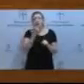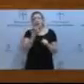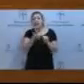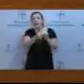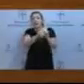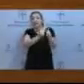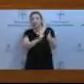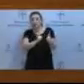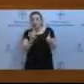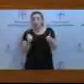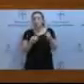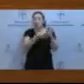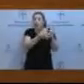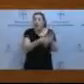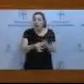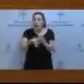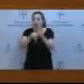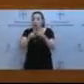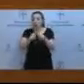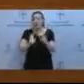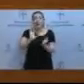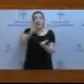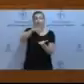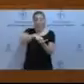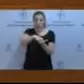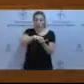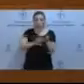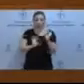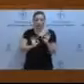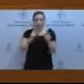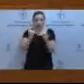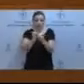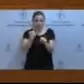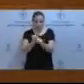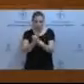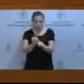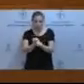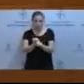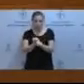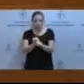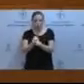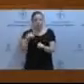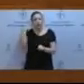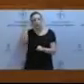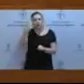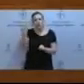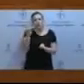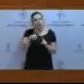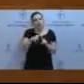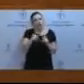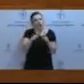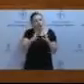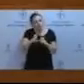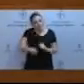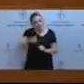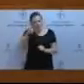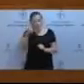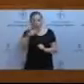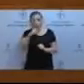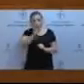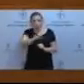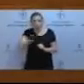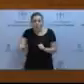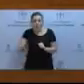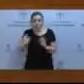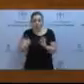todo lo que tiene que ver con los centros especiales de empleo. Hombre, yo creo que teníamos que ser un poco más ambiciosos con todas esas personas que se